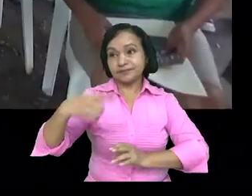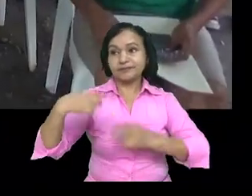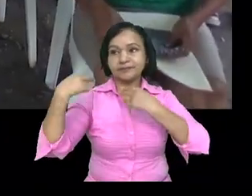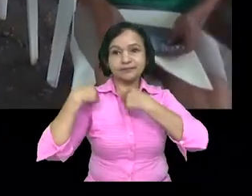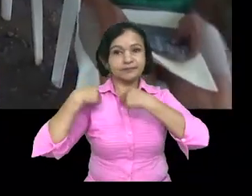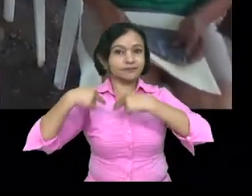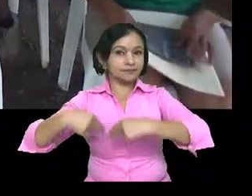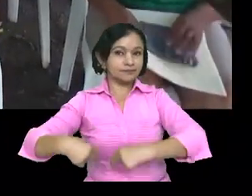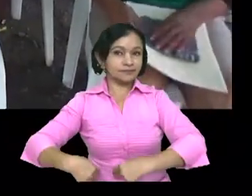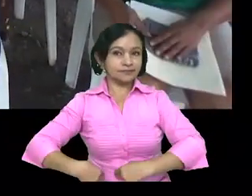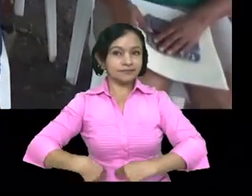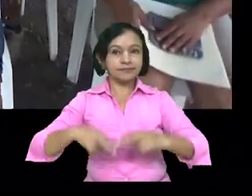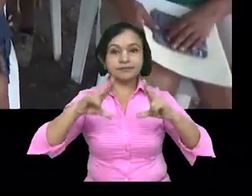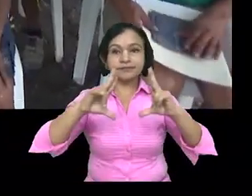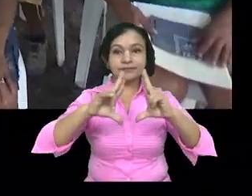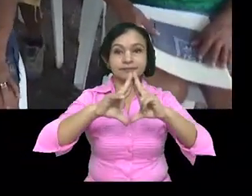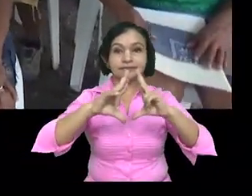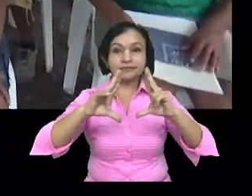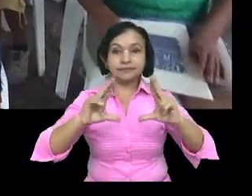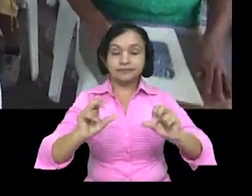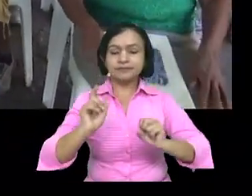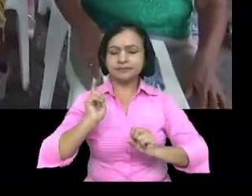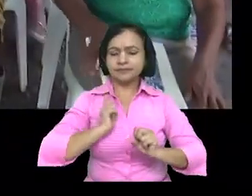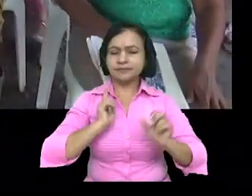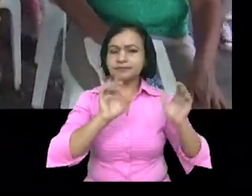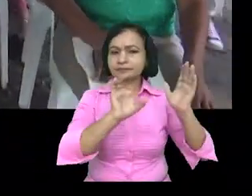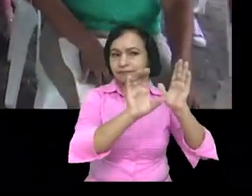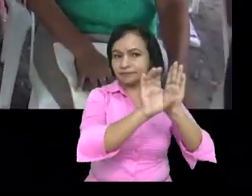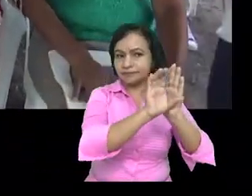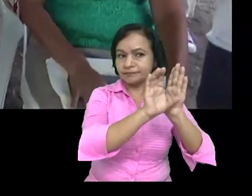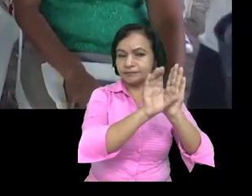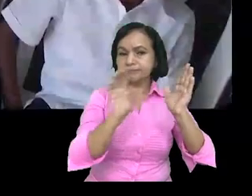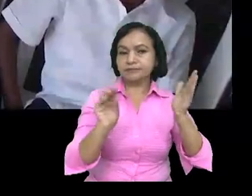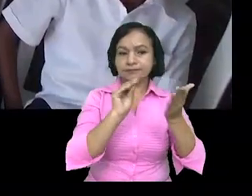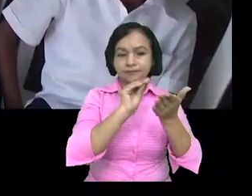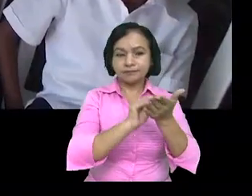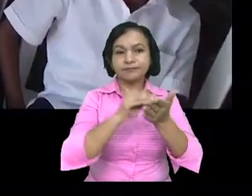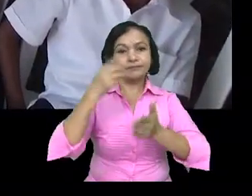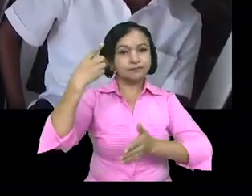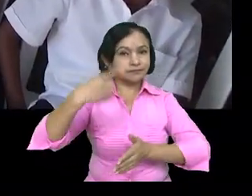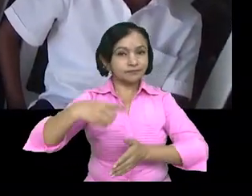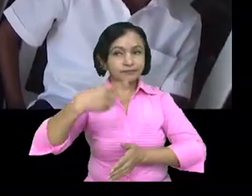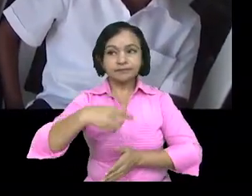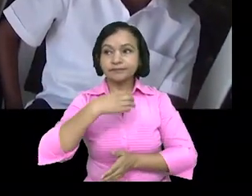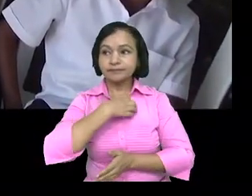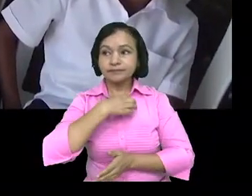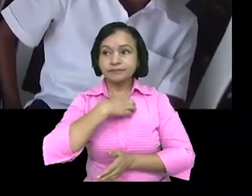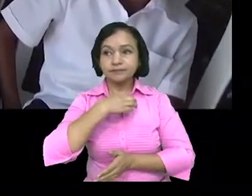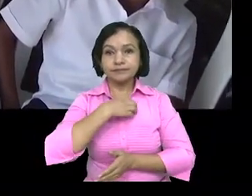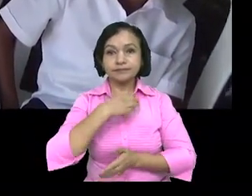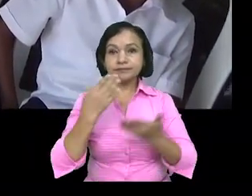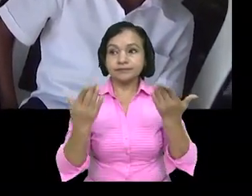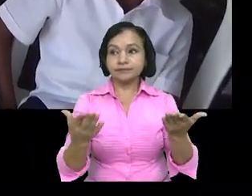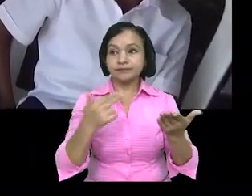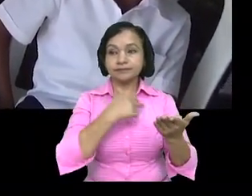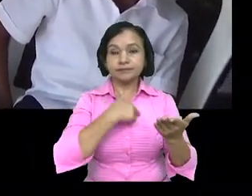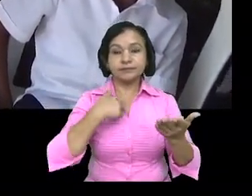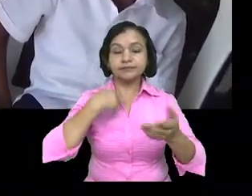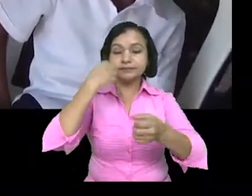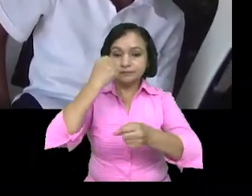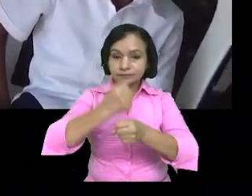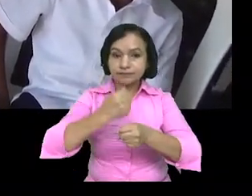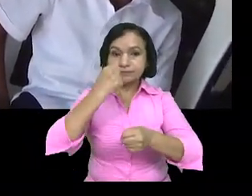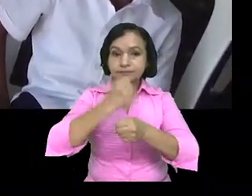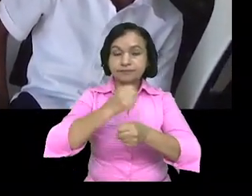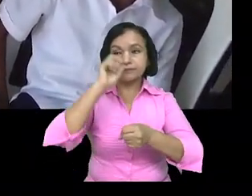que Nicaragua también lo recoge en la Constitución, o sea, es parte de nuestros derechos. Y para esto se ha trabajado, pues,